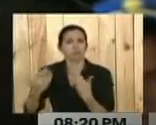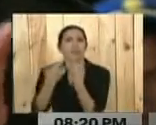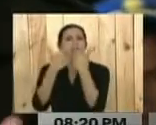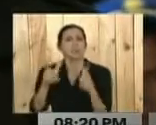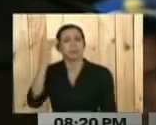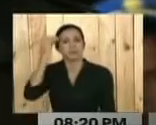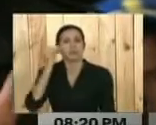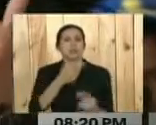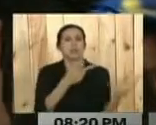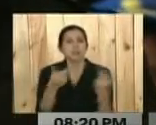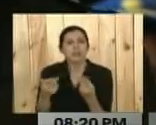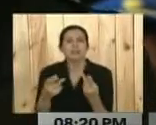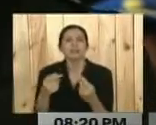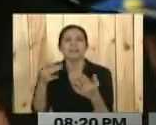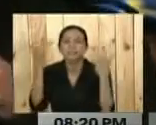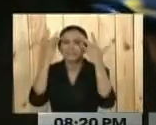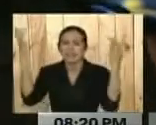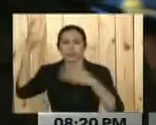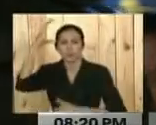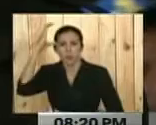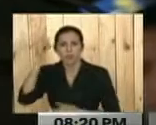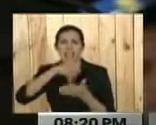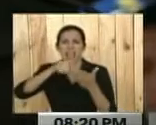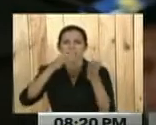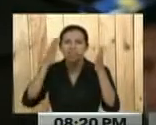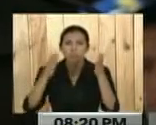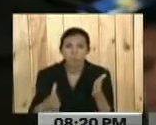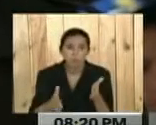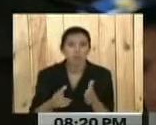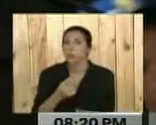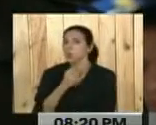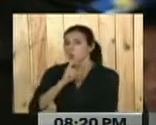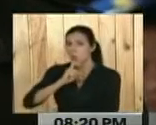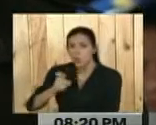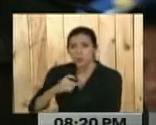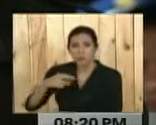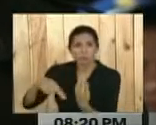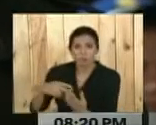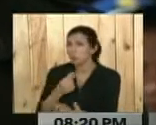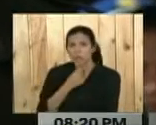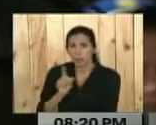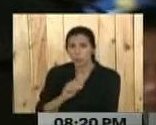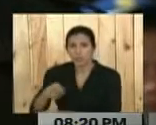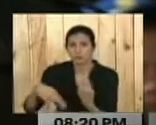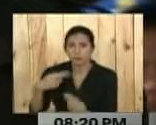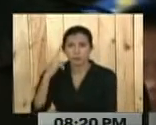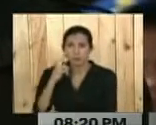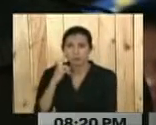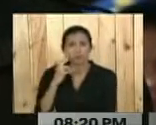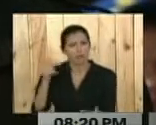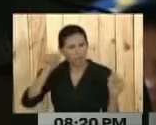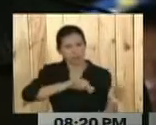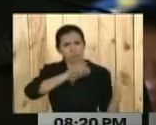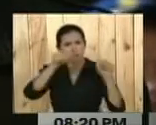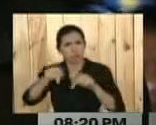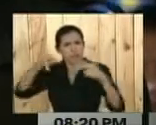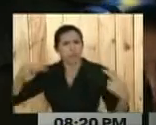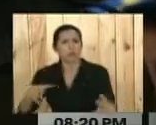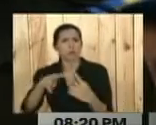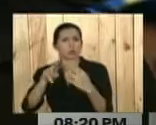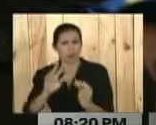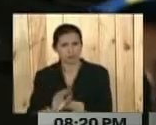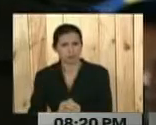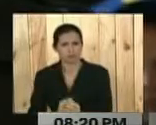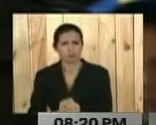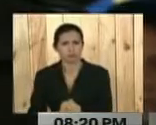intelectuales, editores, historiadores que adversan este proceso bolivariano a que nos encontremos allí en la Feria del Libro y